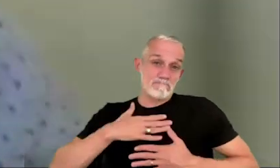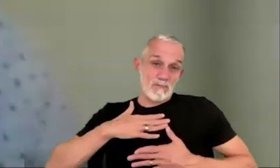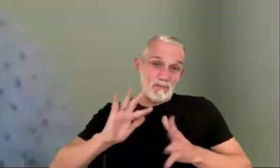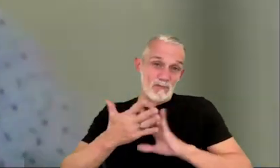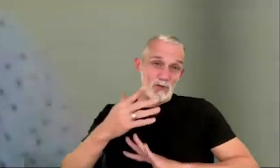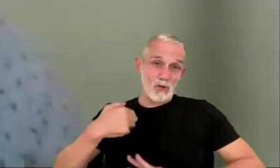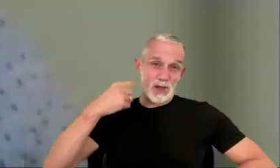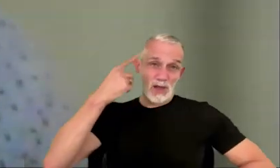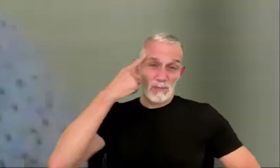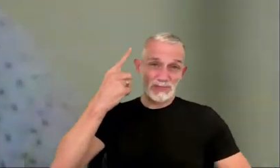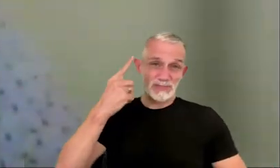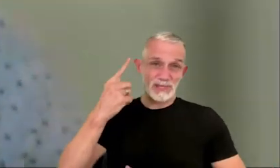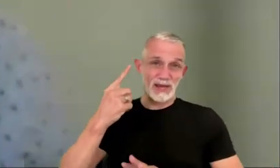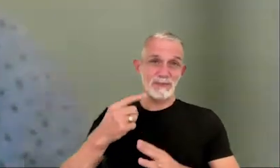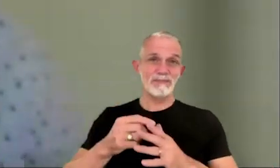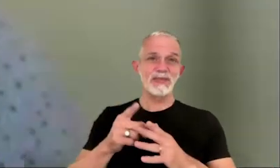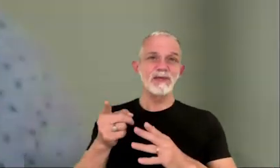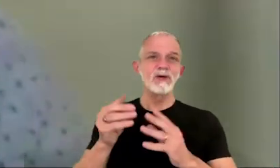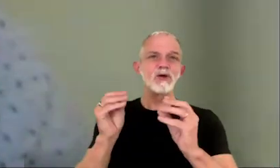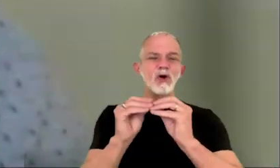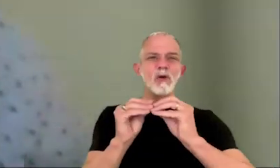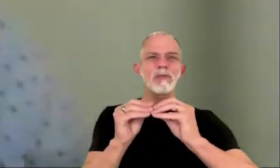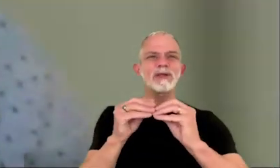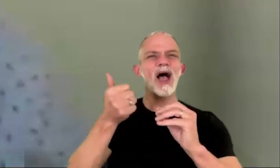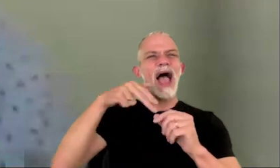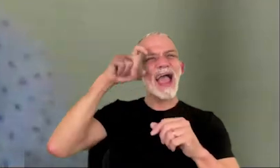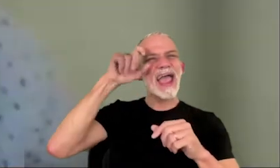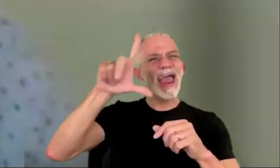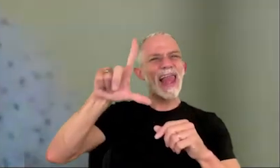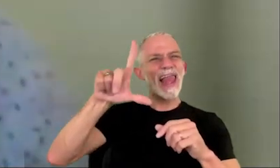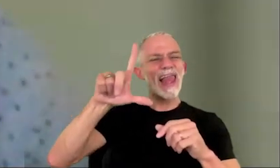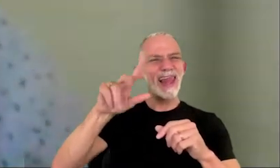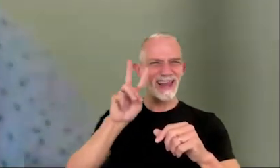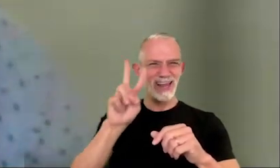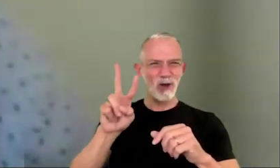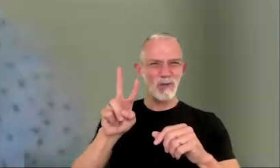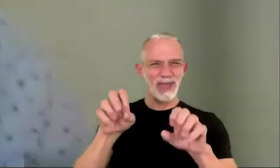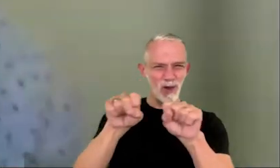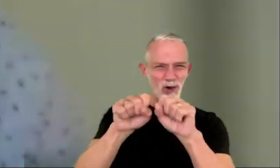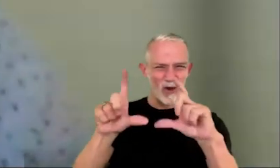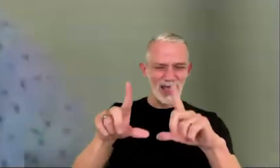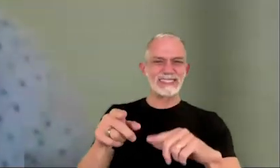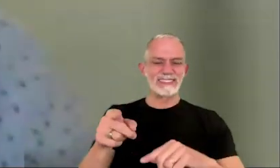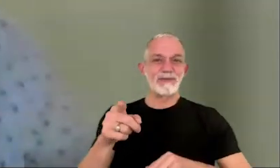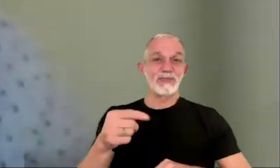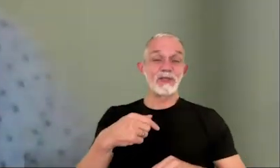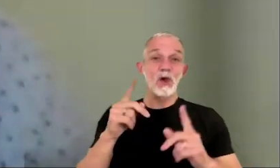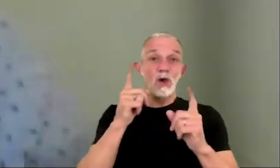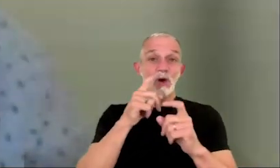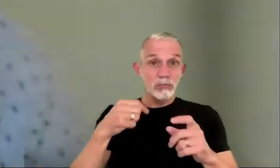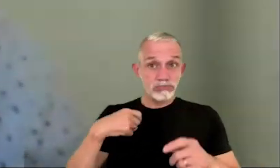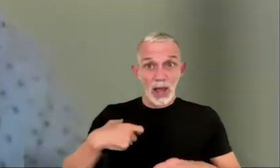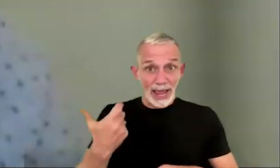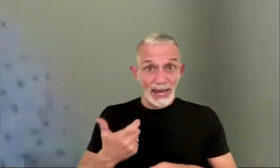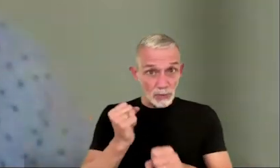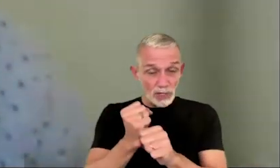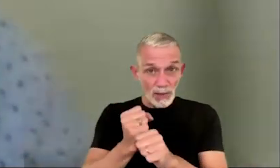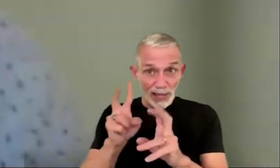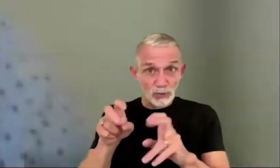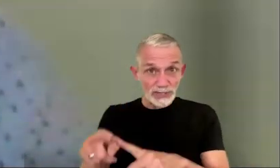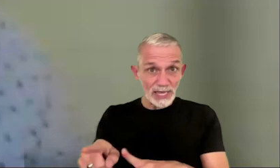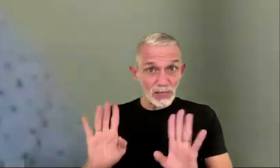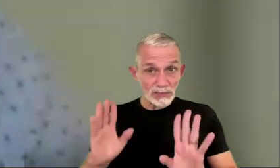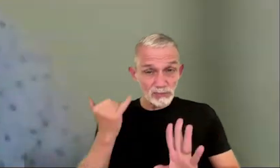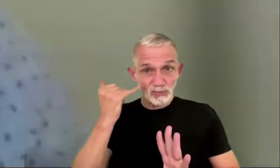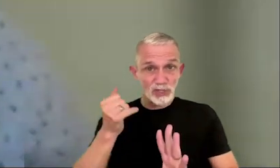veo al colega y compañero Ángel Riguet también, lo que hay que tener en cuenta acá es que nuestro gremio está trabajando en estos temas. Hay